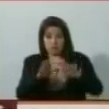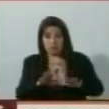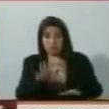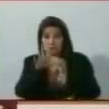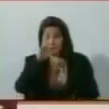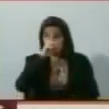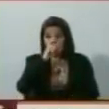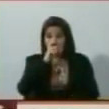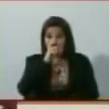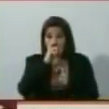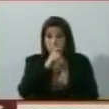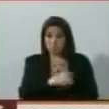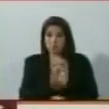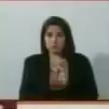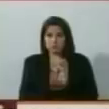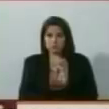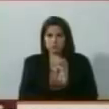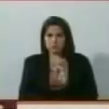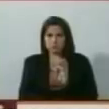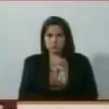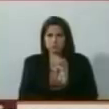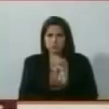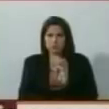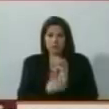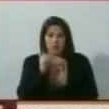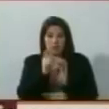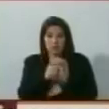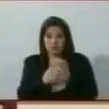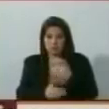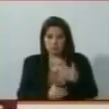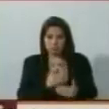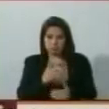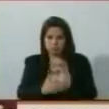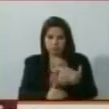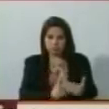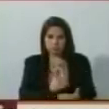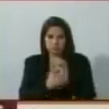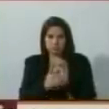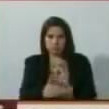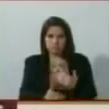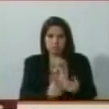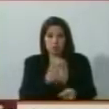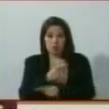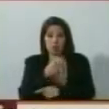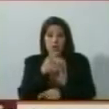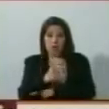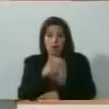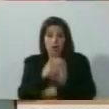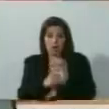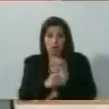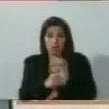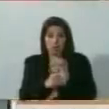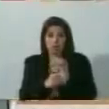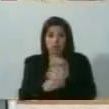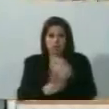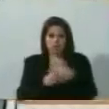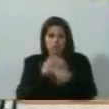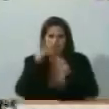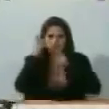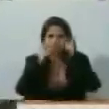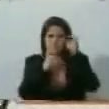debatir esto. Carajo, no, vale, vamos a seguir avanzando porque hay que avanzar. Hay que avanzar con las órdenes que nos dio el comandante Hugo